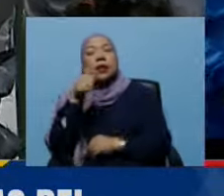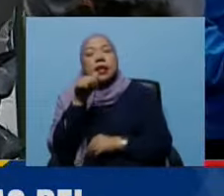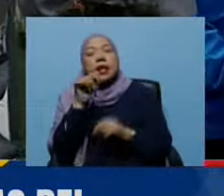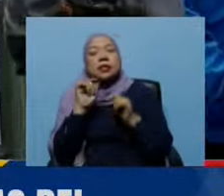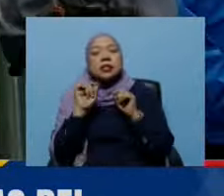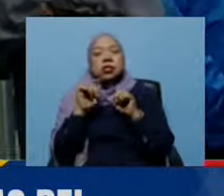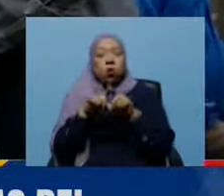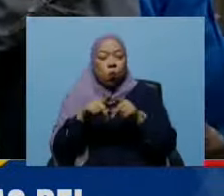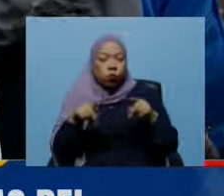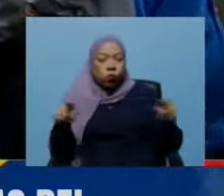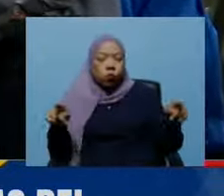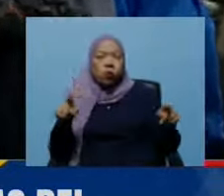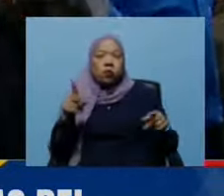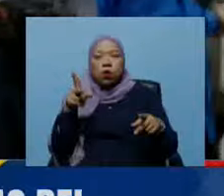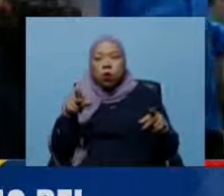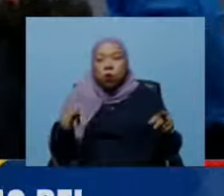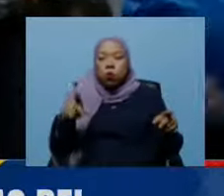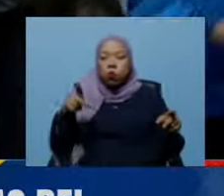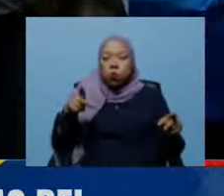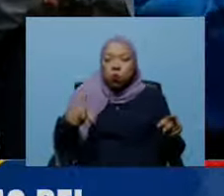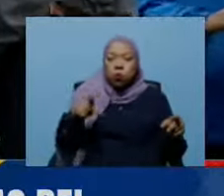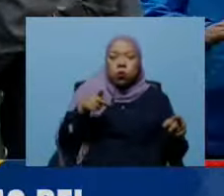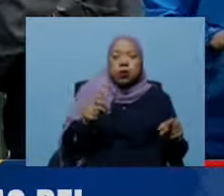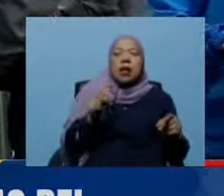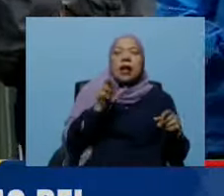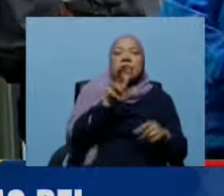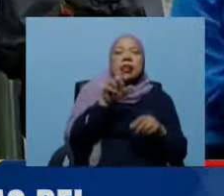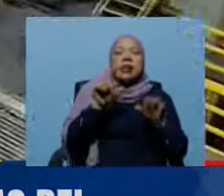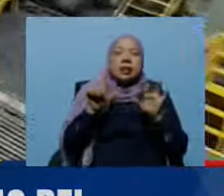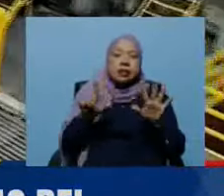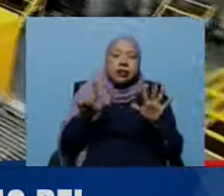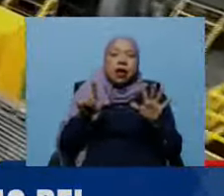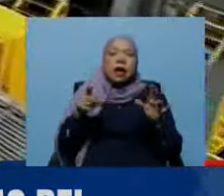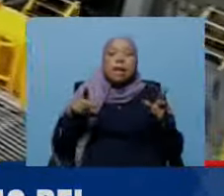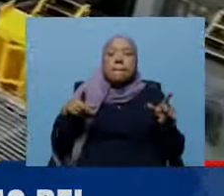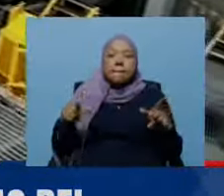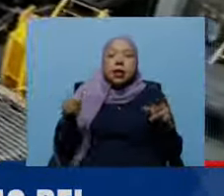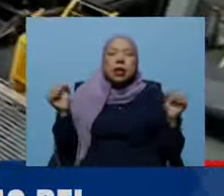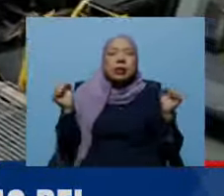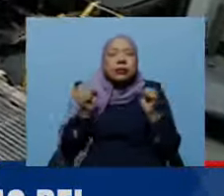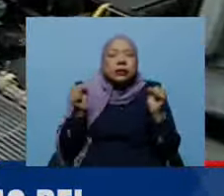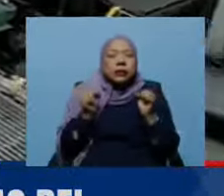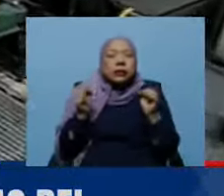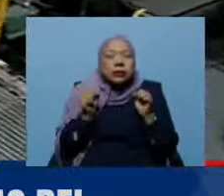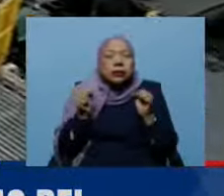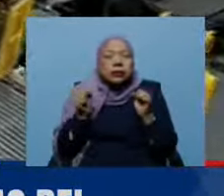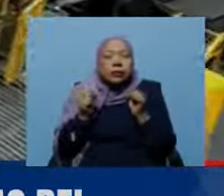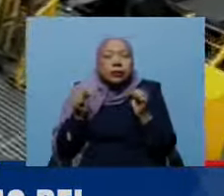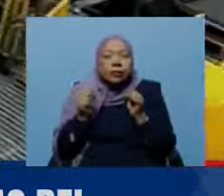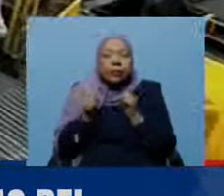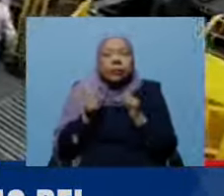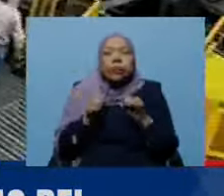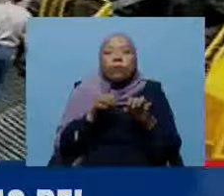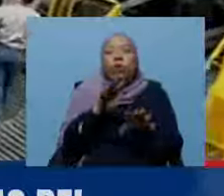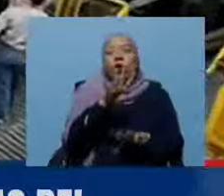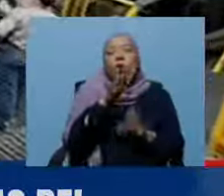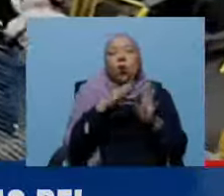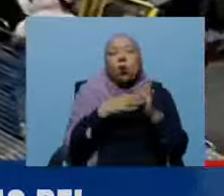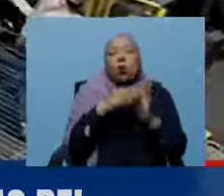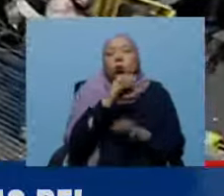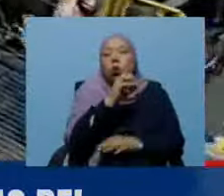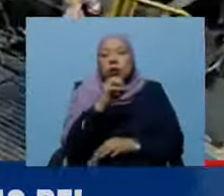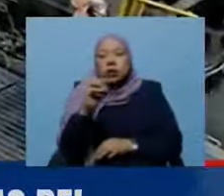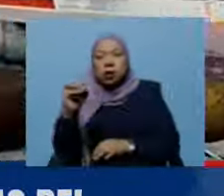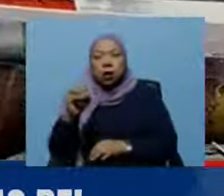por segundo, es cortada a 36 metros y enfriada. Aquí en este lugar la barra tiene